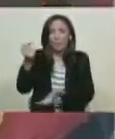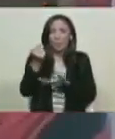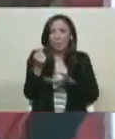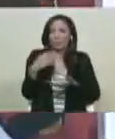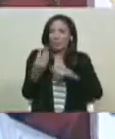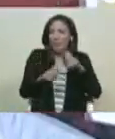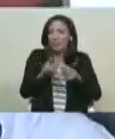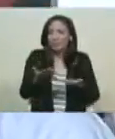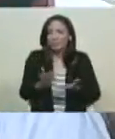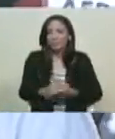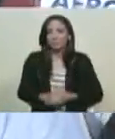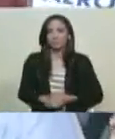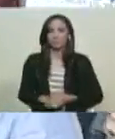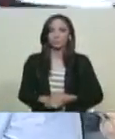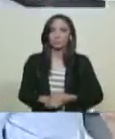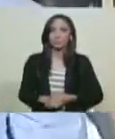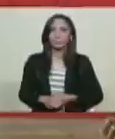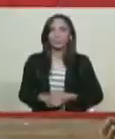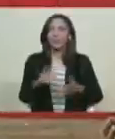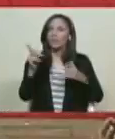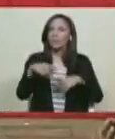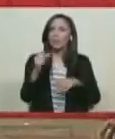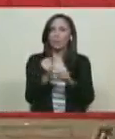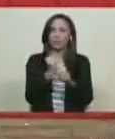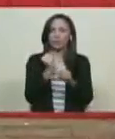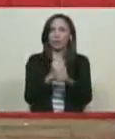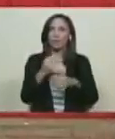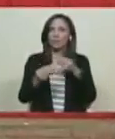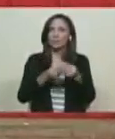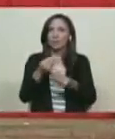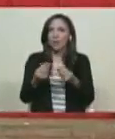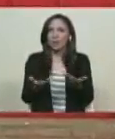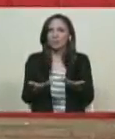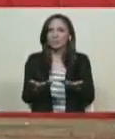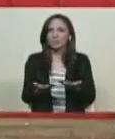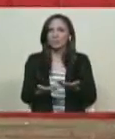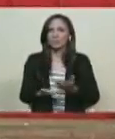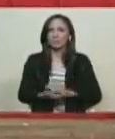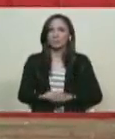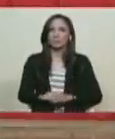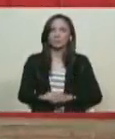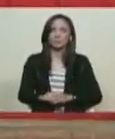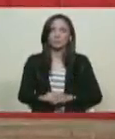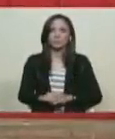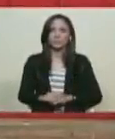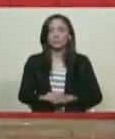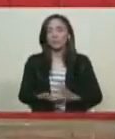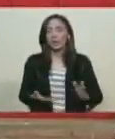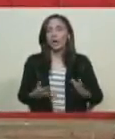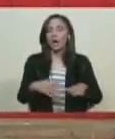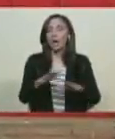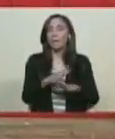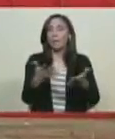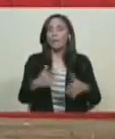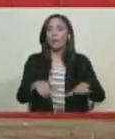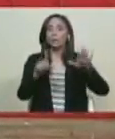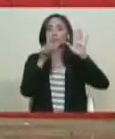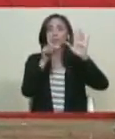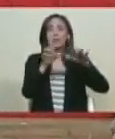Si no fuera por la creación de empleo, que ha llevado el desempleo en Venezuela a un histórico del